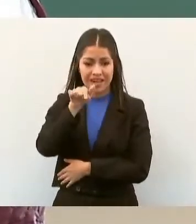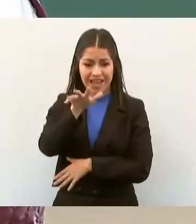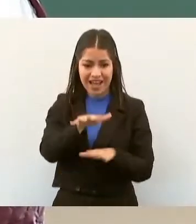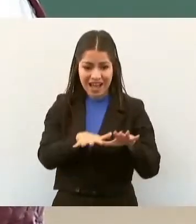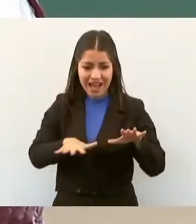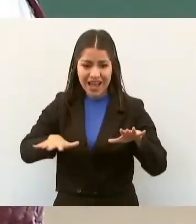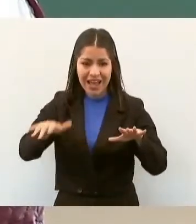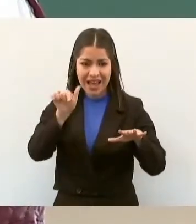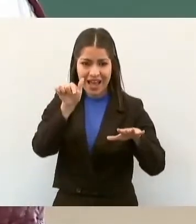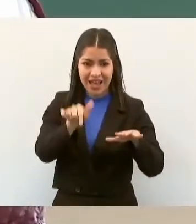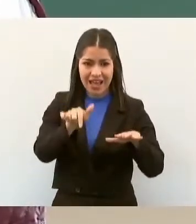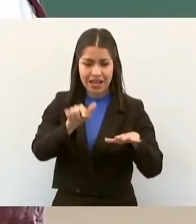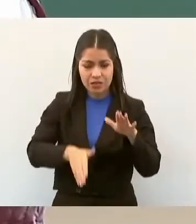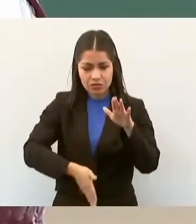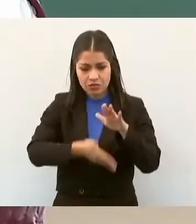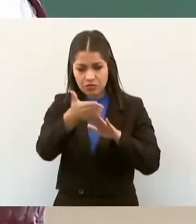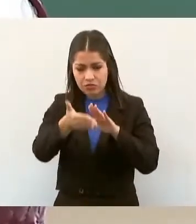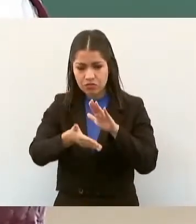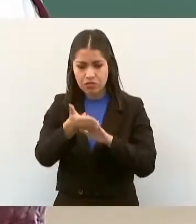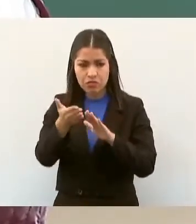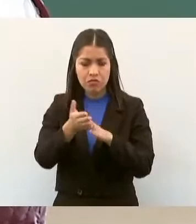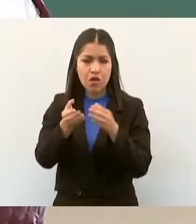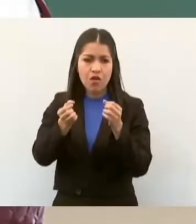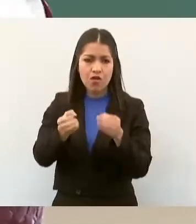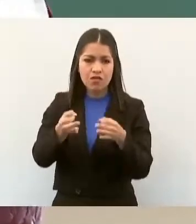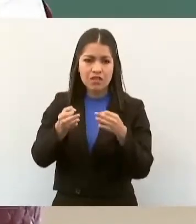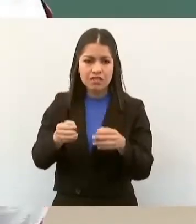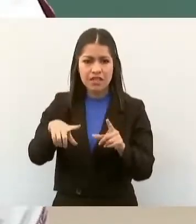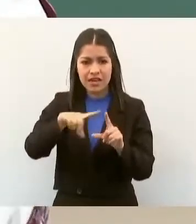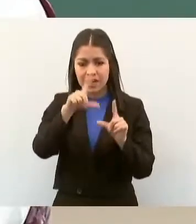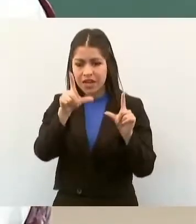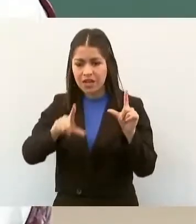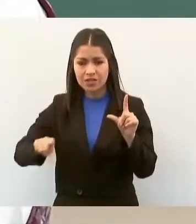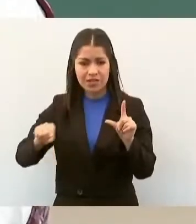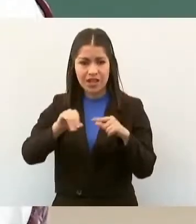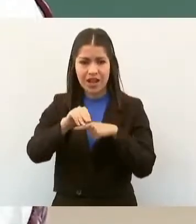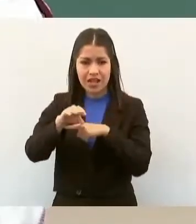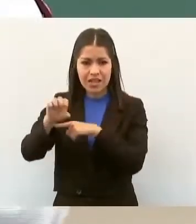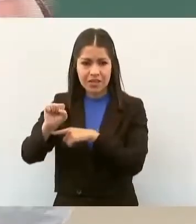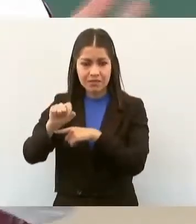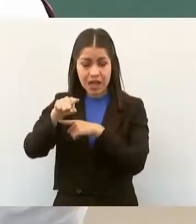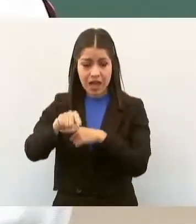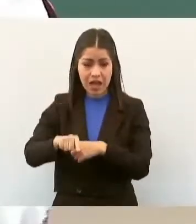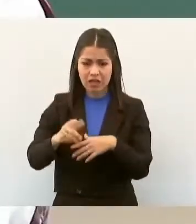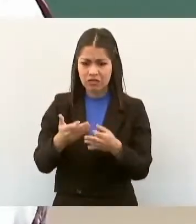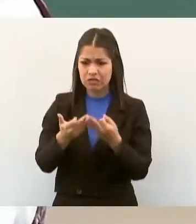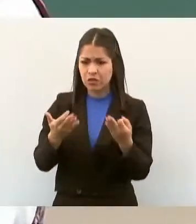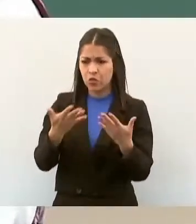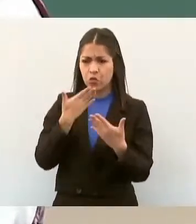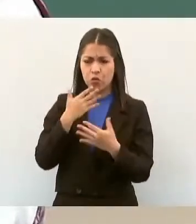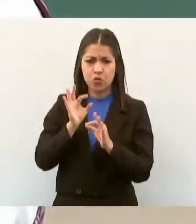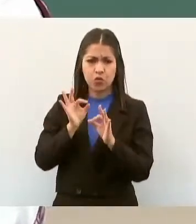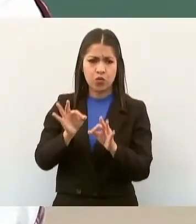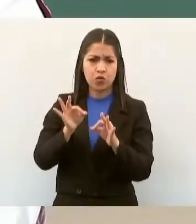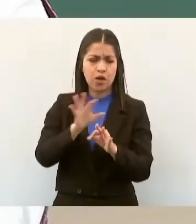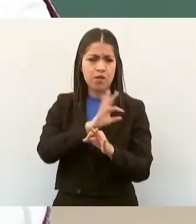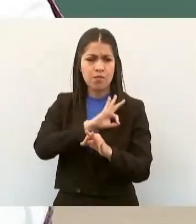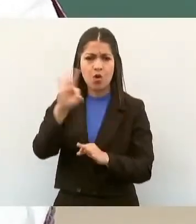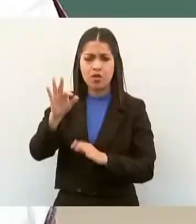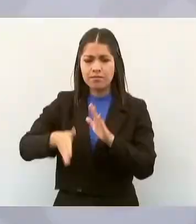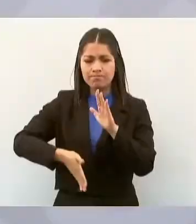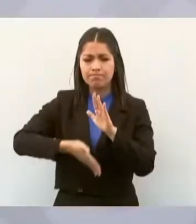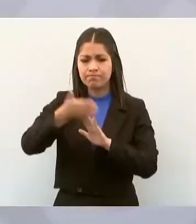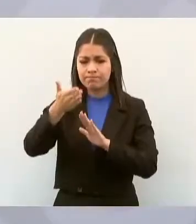las oficinas nacionales del Seguro Social. Es el mejor terreno del gobierno del estado para una de las